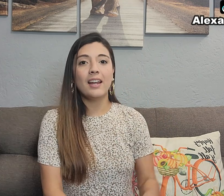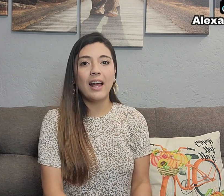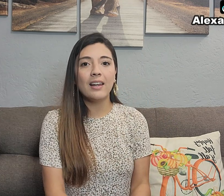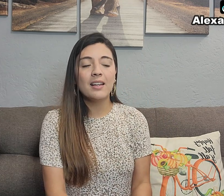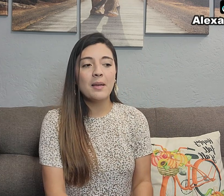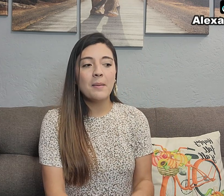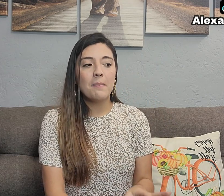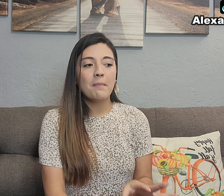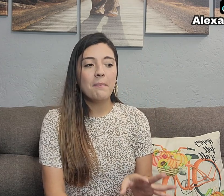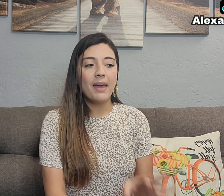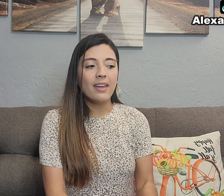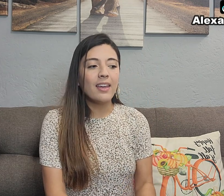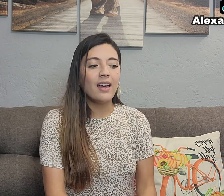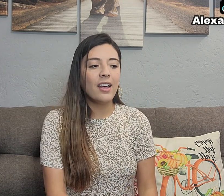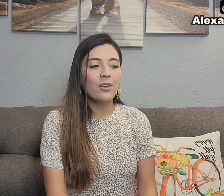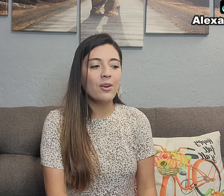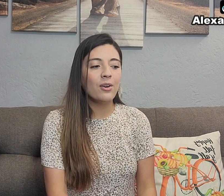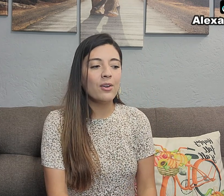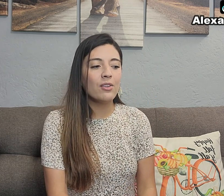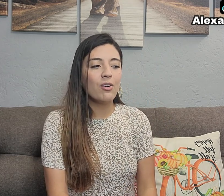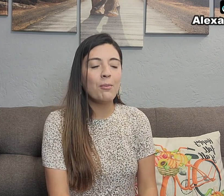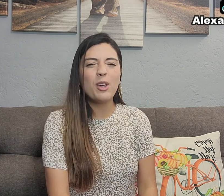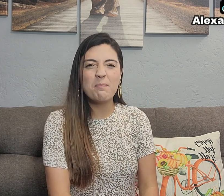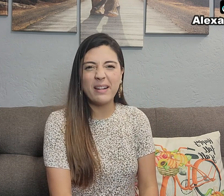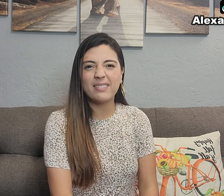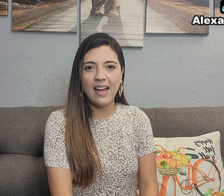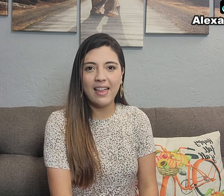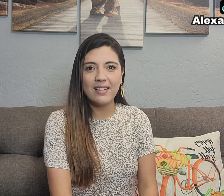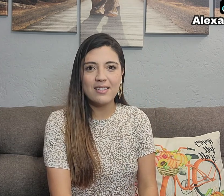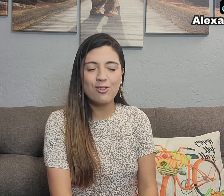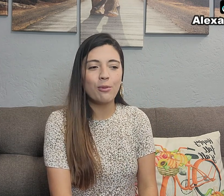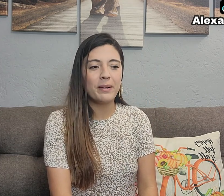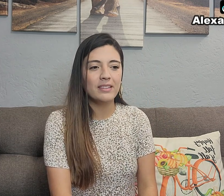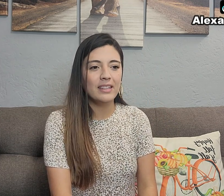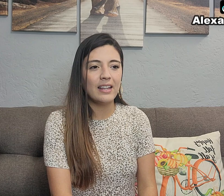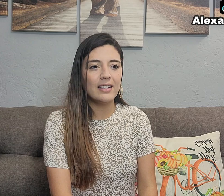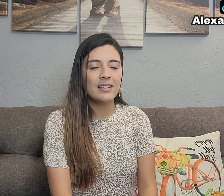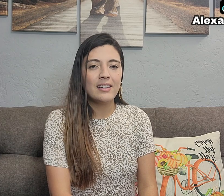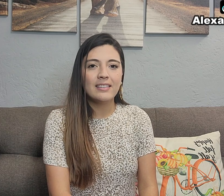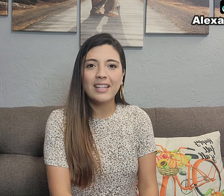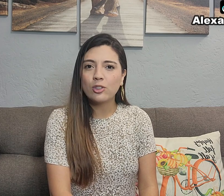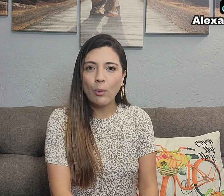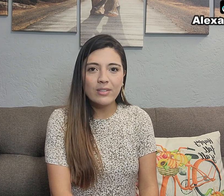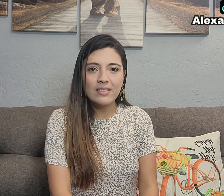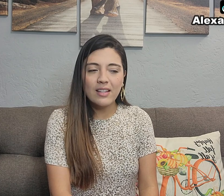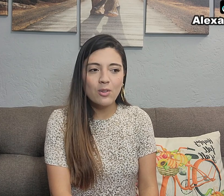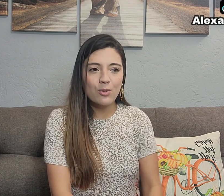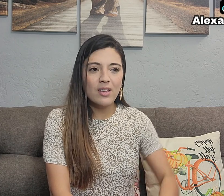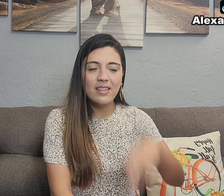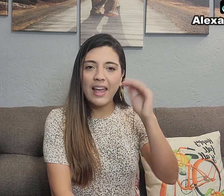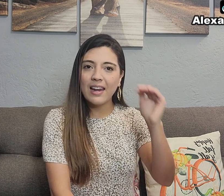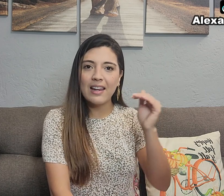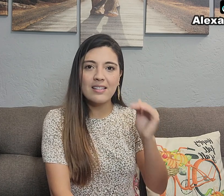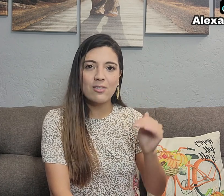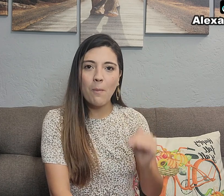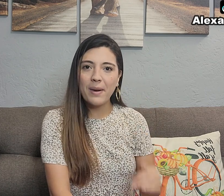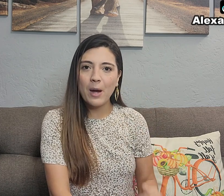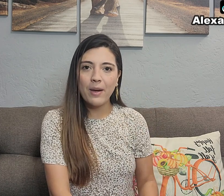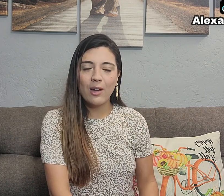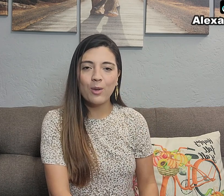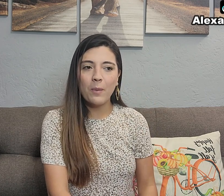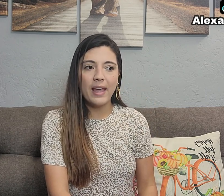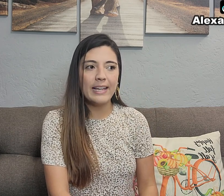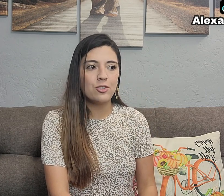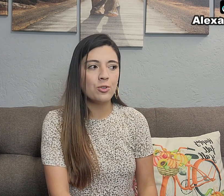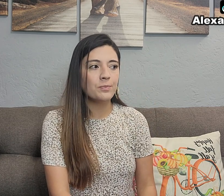En general, me he quedado como impactada, sorprendida de todas estas cosas que él les